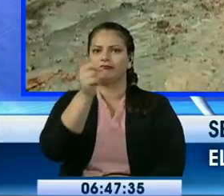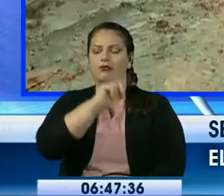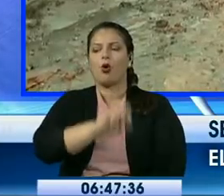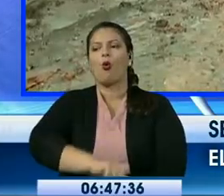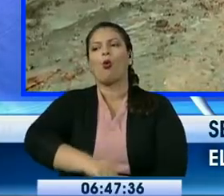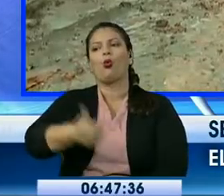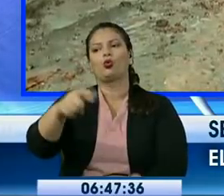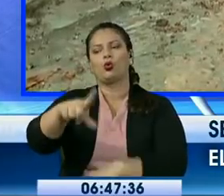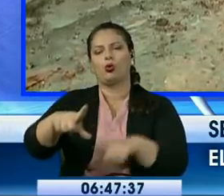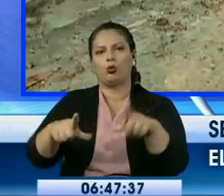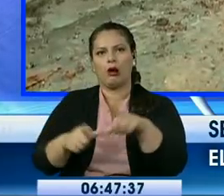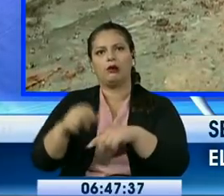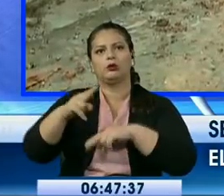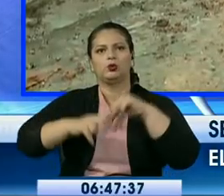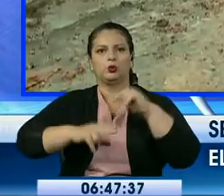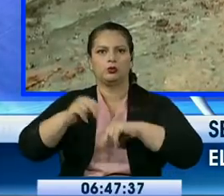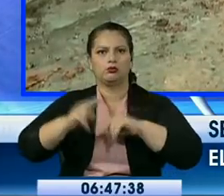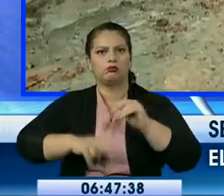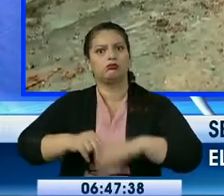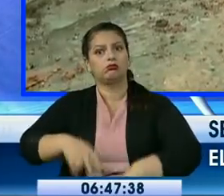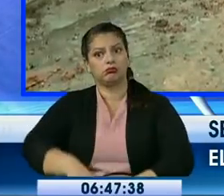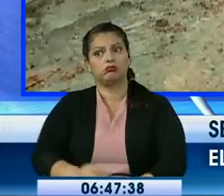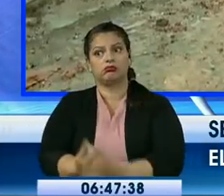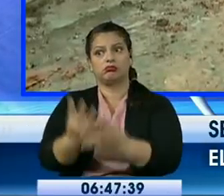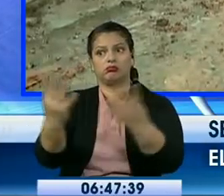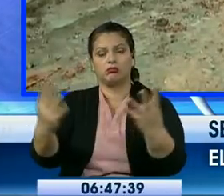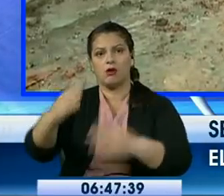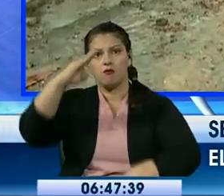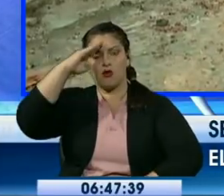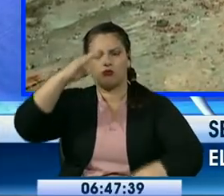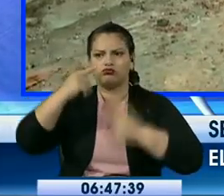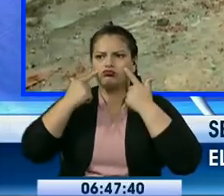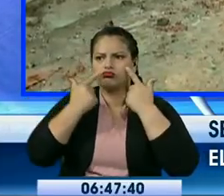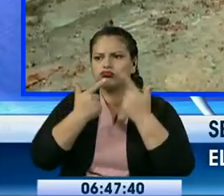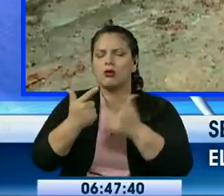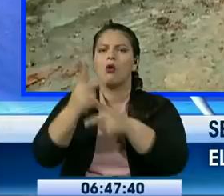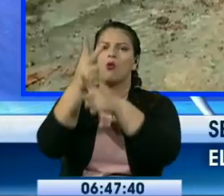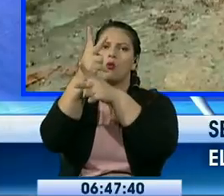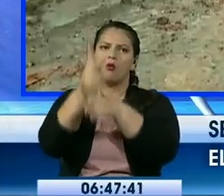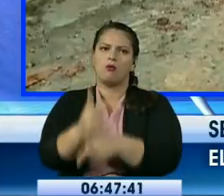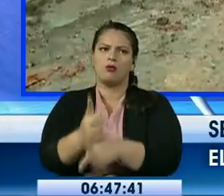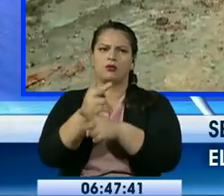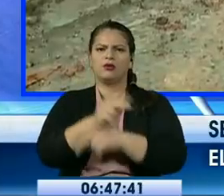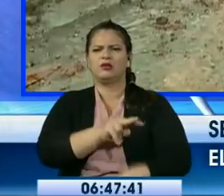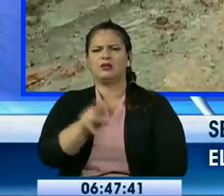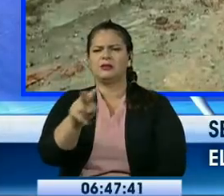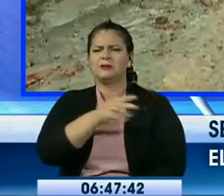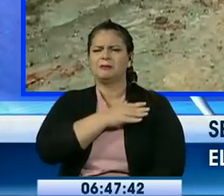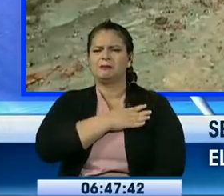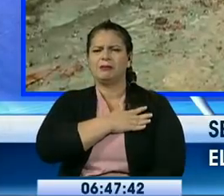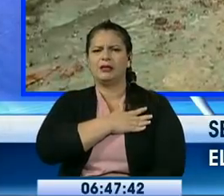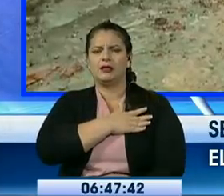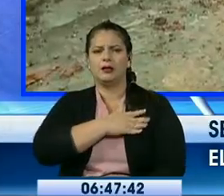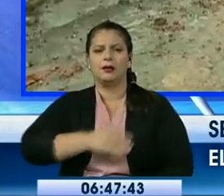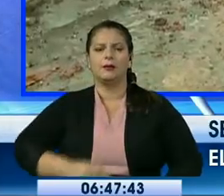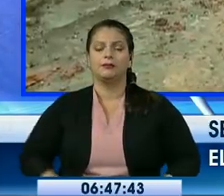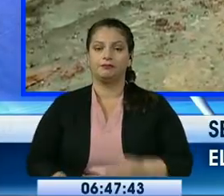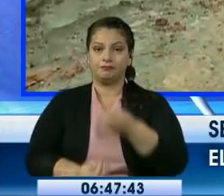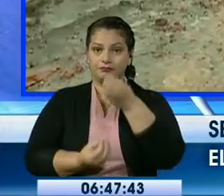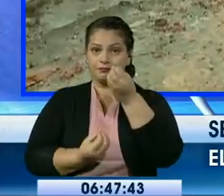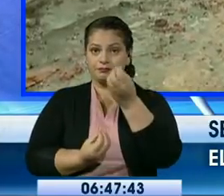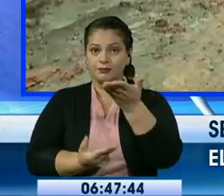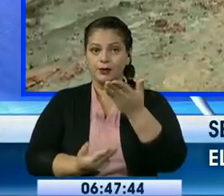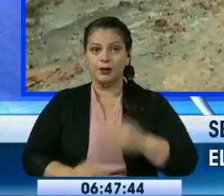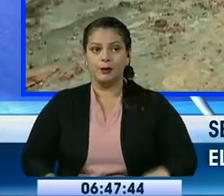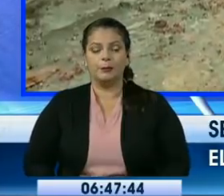en las inmediaciones, en los alrededores de este cuartel que sufrió lamentablemente este atentado terrorista. Este es el informe de la mañana,